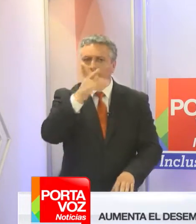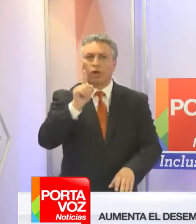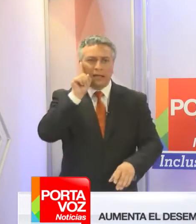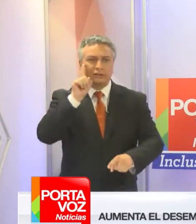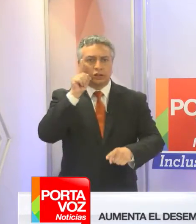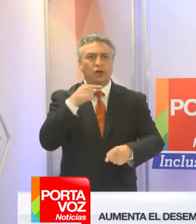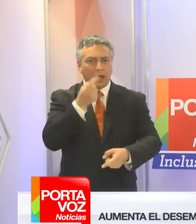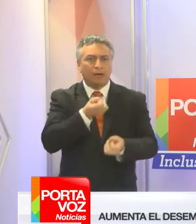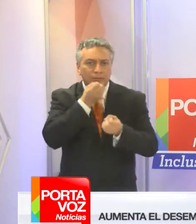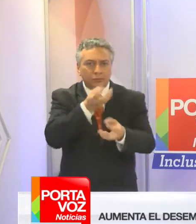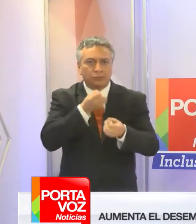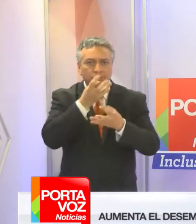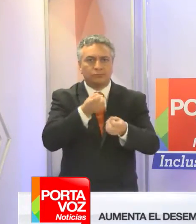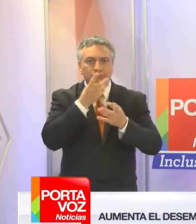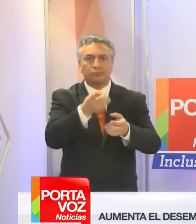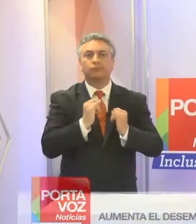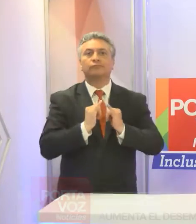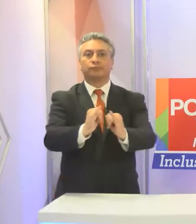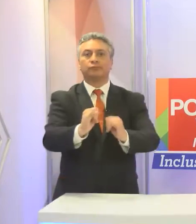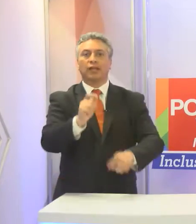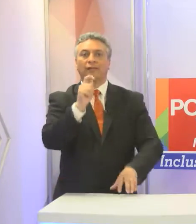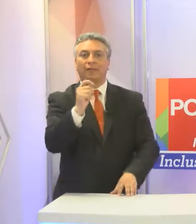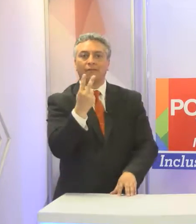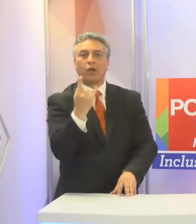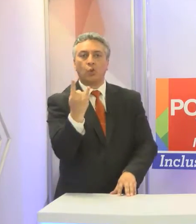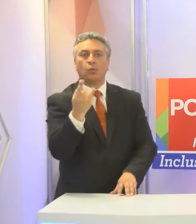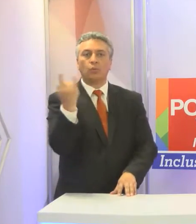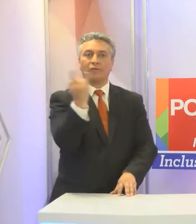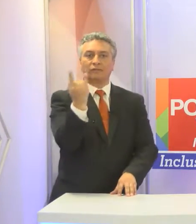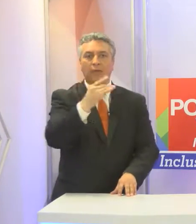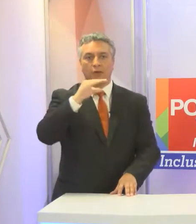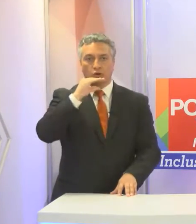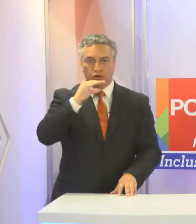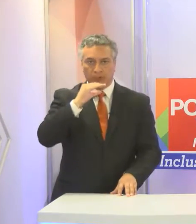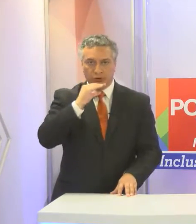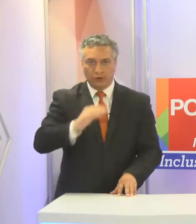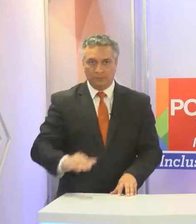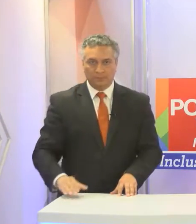mostramos a continuación en el informe de TVU Universidad de Concepción.